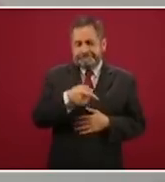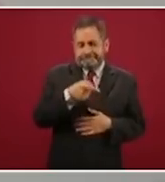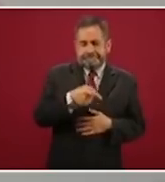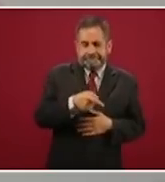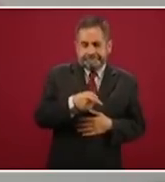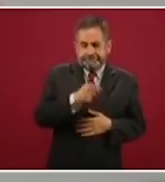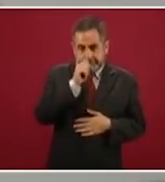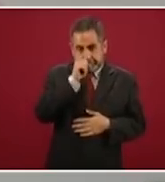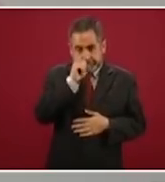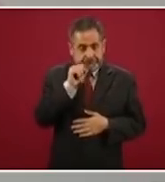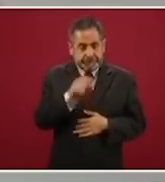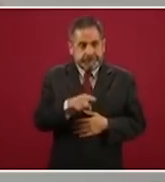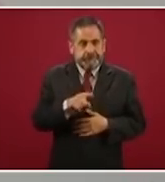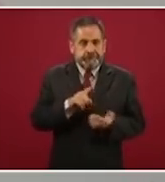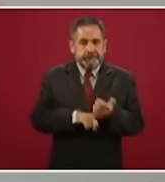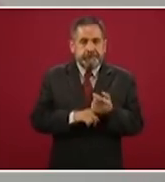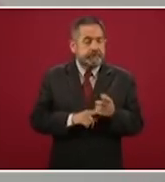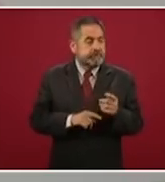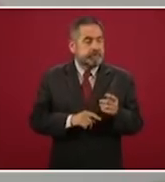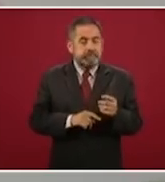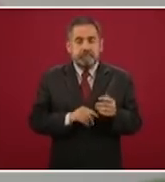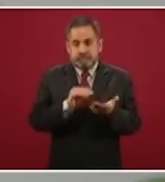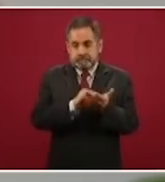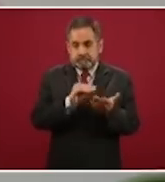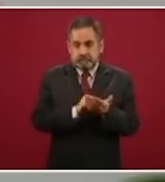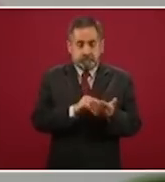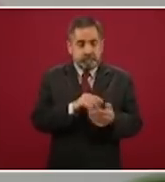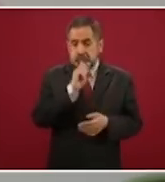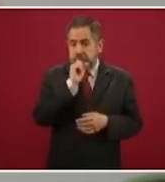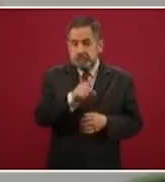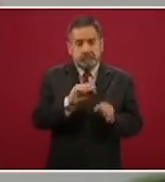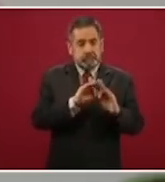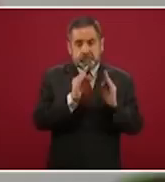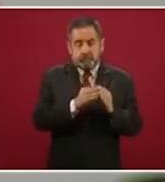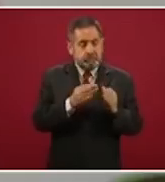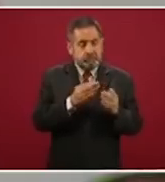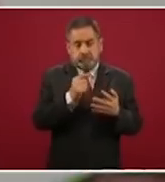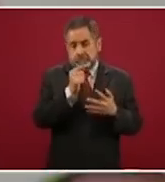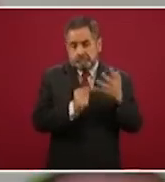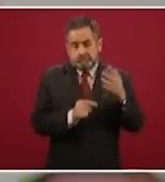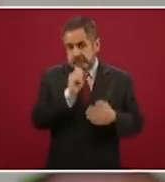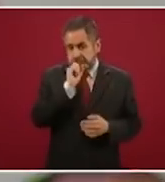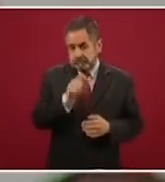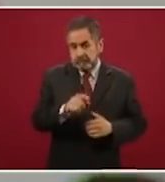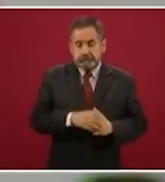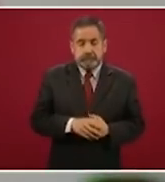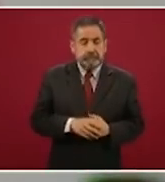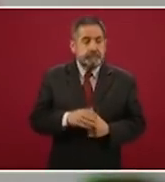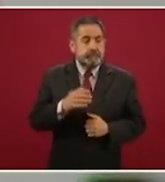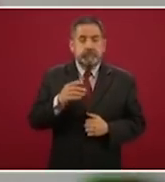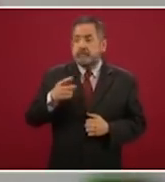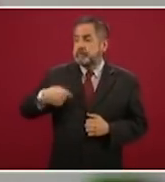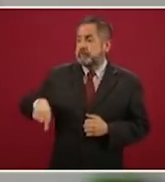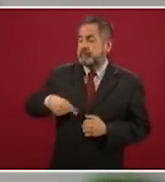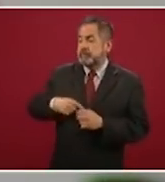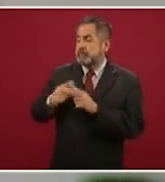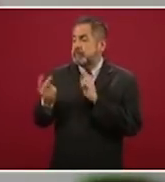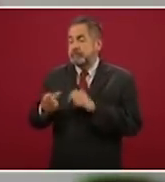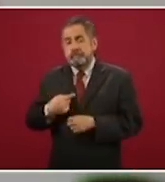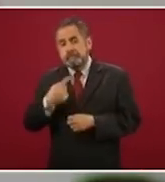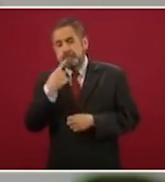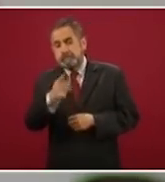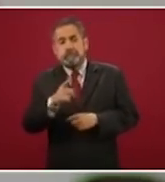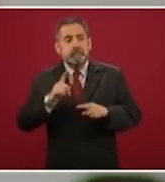caso sigue manteniéndose el mismo esquema y a la denuncia vecinal actúa